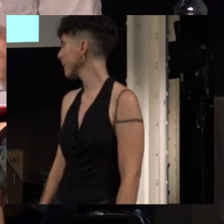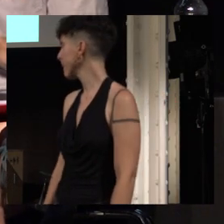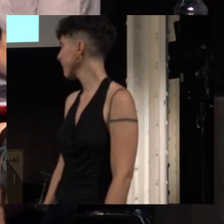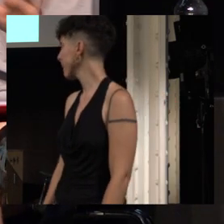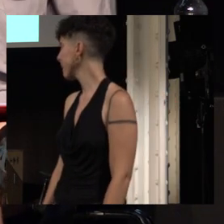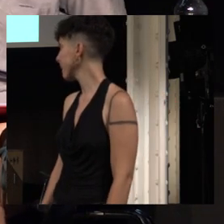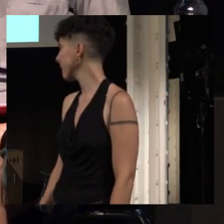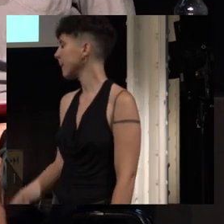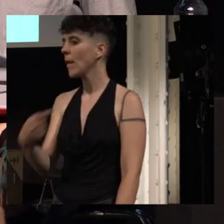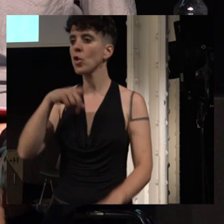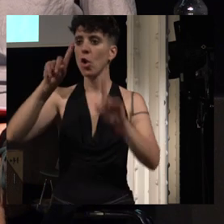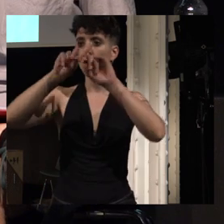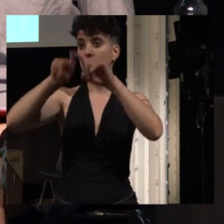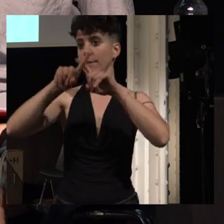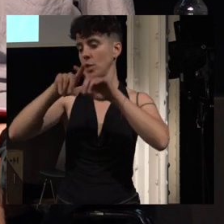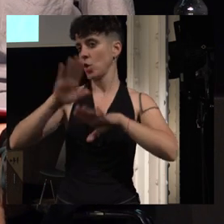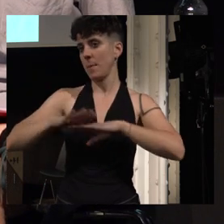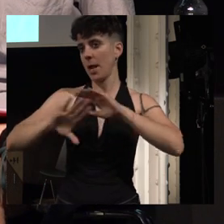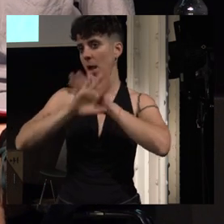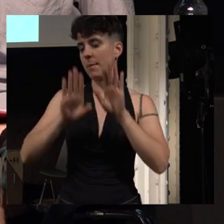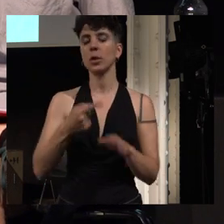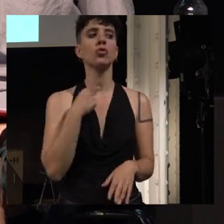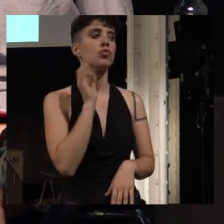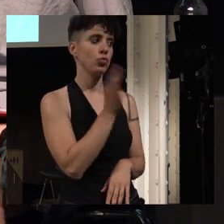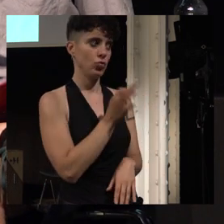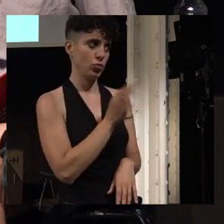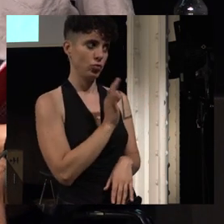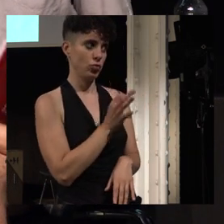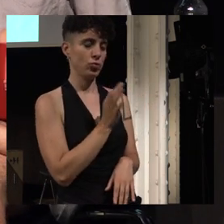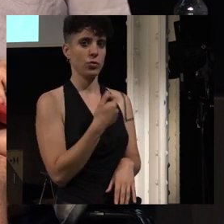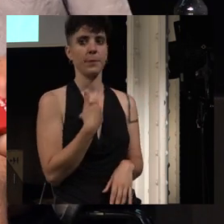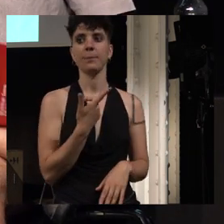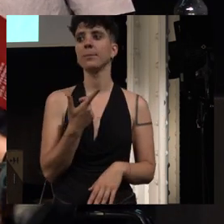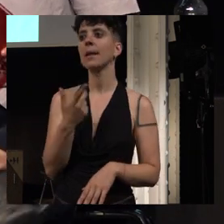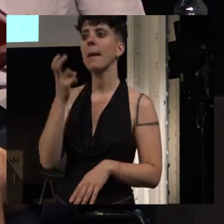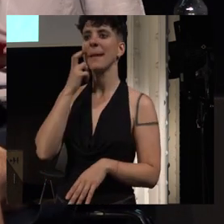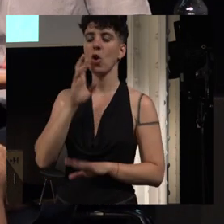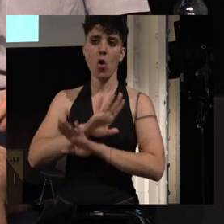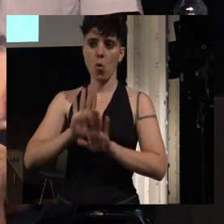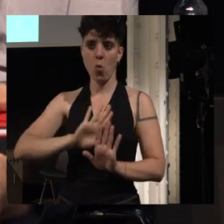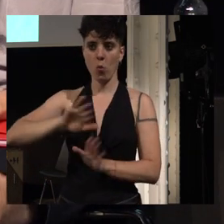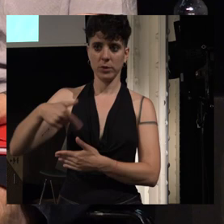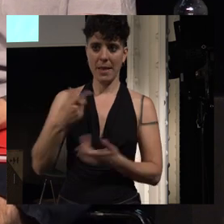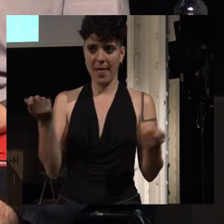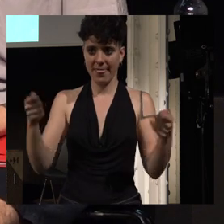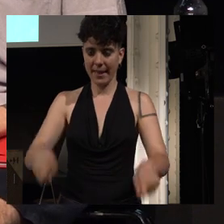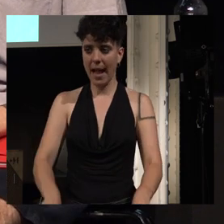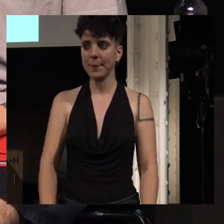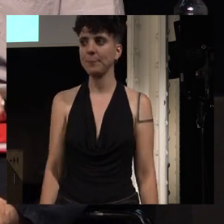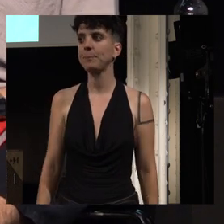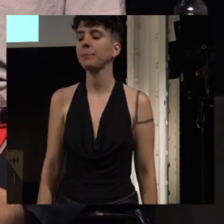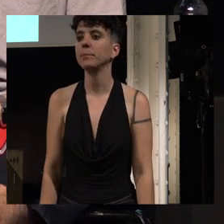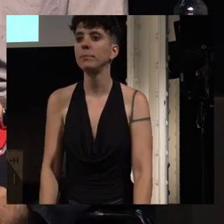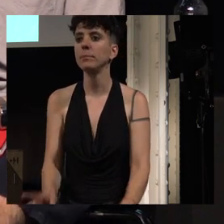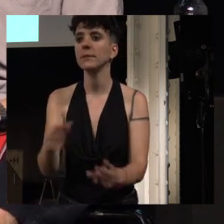Solo quiero hacer una reflexión para acabar. Sí, sí. Y es que tenéis mucho miedo. Es la última, mira, voy a cerrar. Bueno,